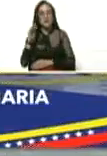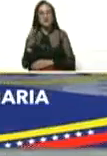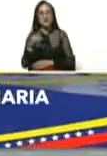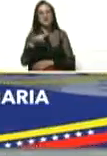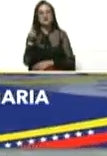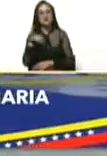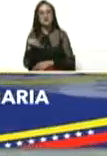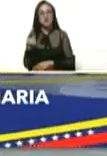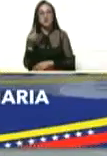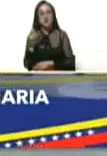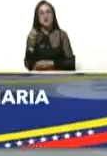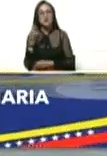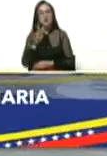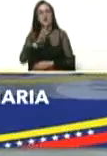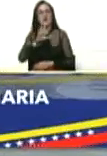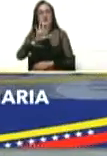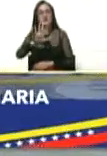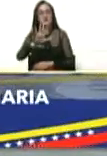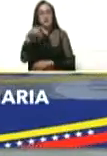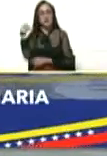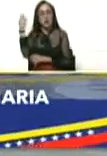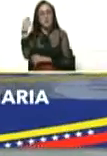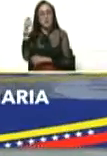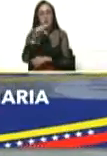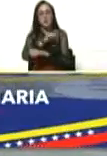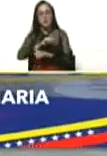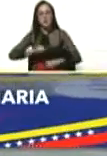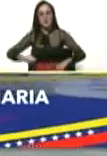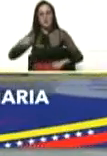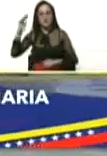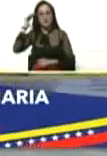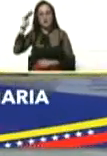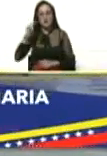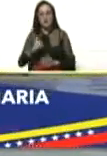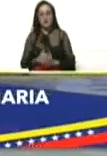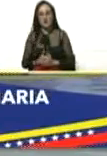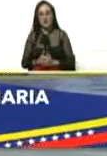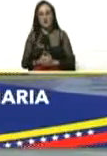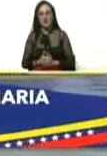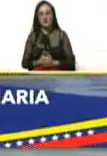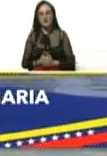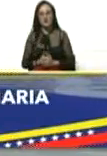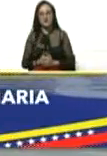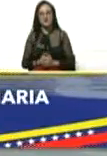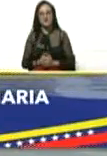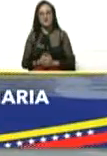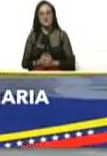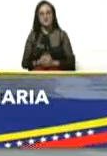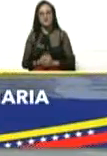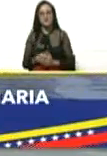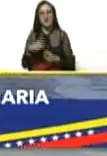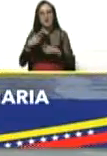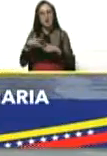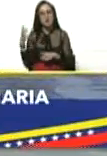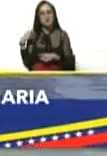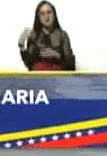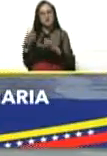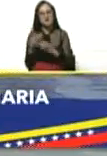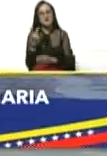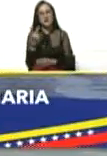zona número 35 Apure de la Guardia Nacional Bolivariana, el contralmirante Silva Rojas Nelson de la